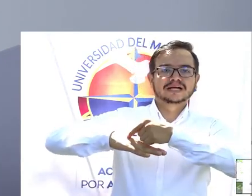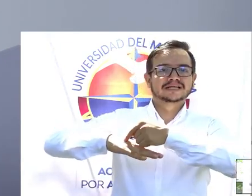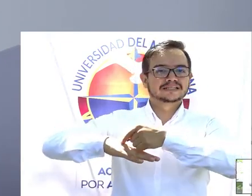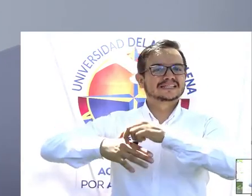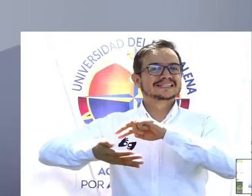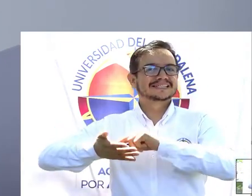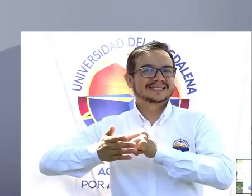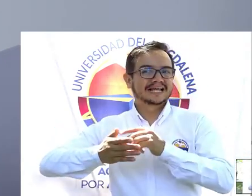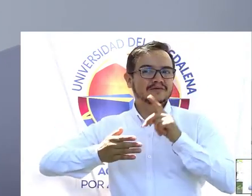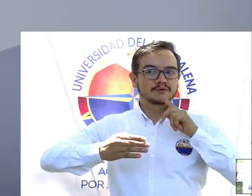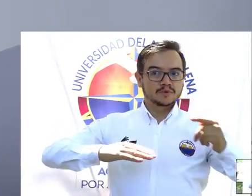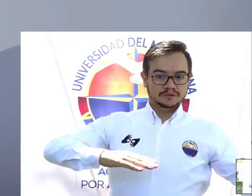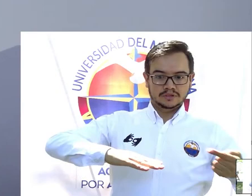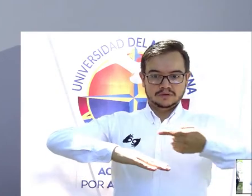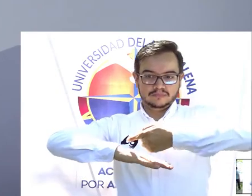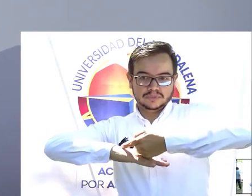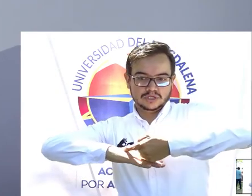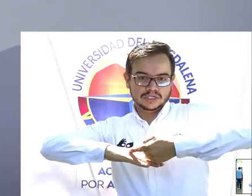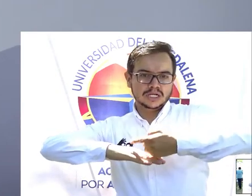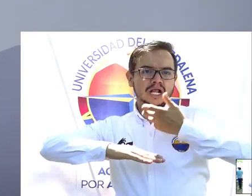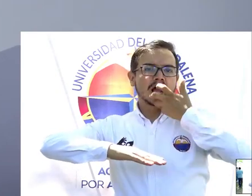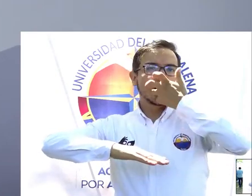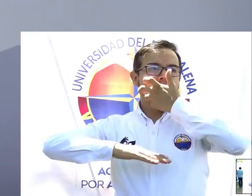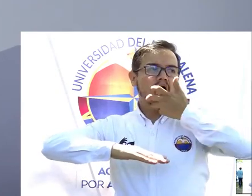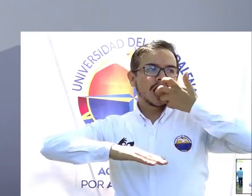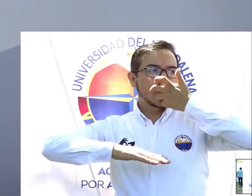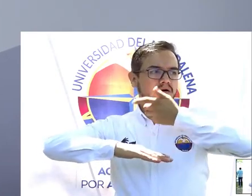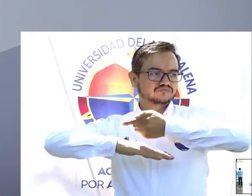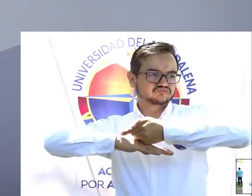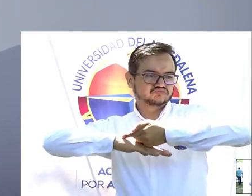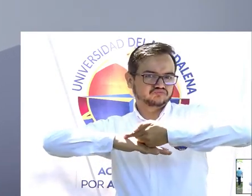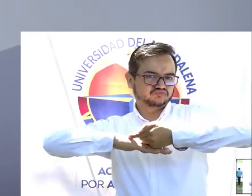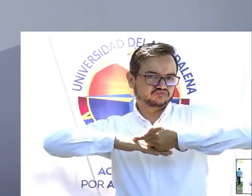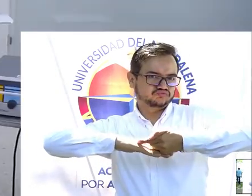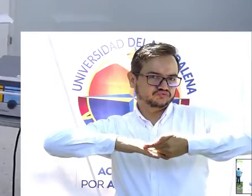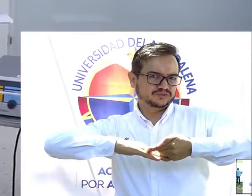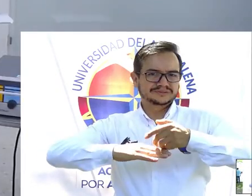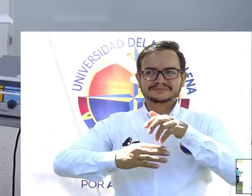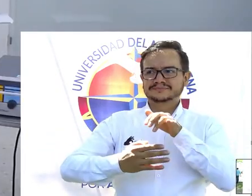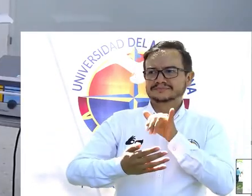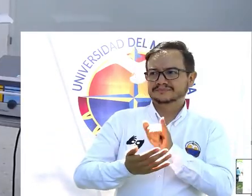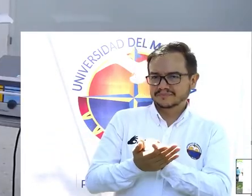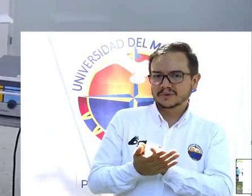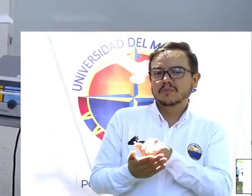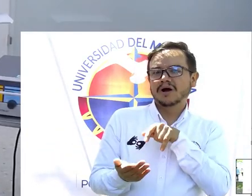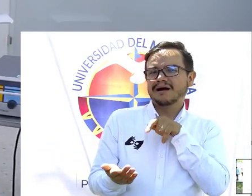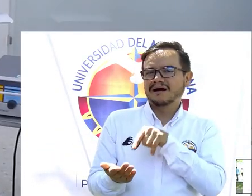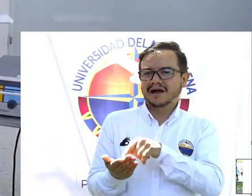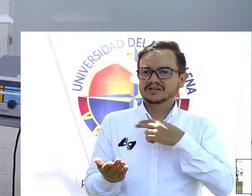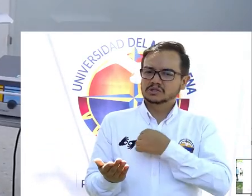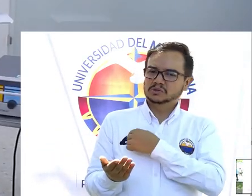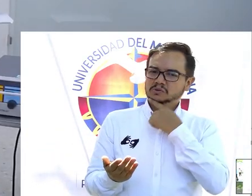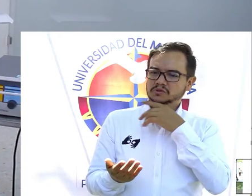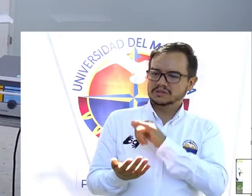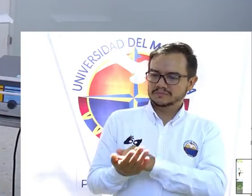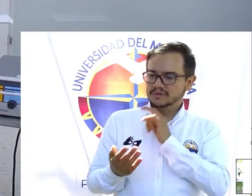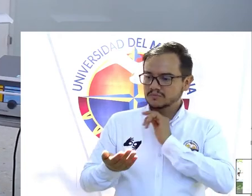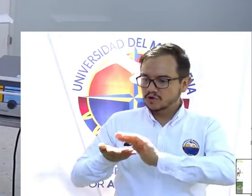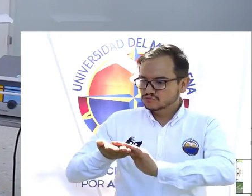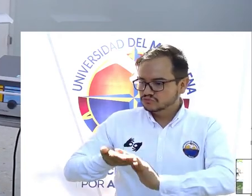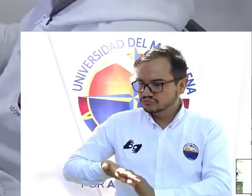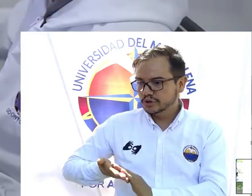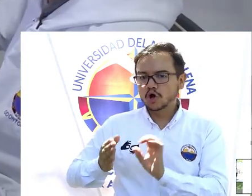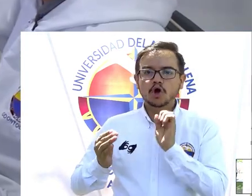energía calórica al paciente o a lo que nosotros estamos queriendo eliminar o queriendo